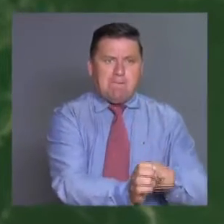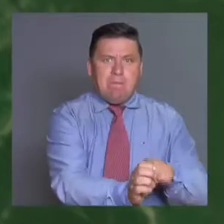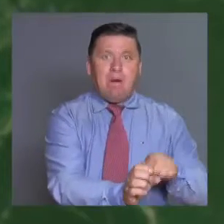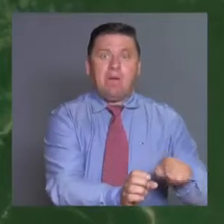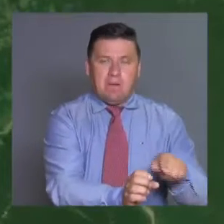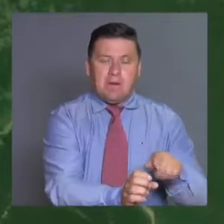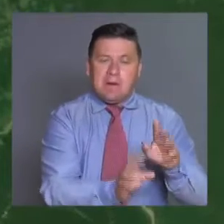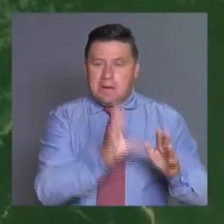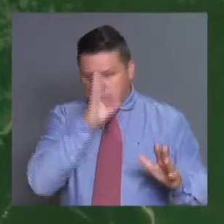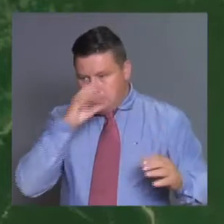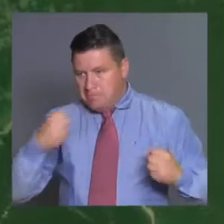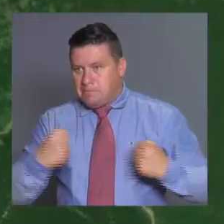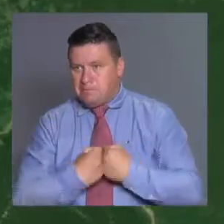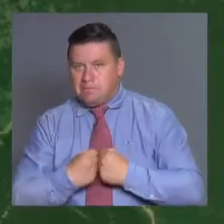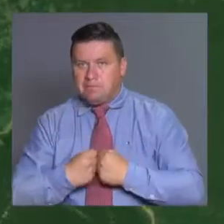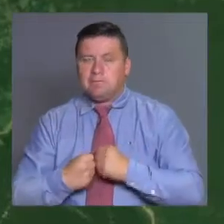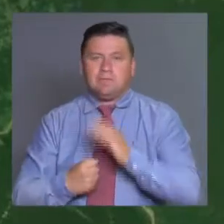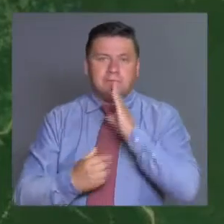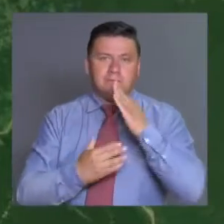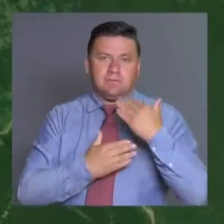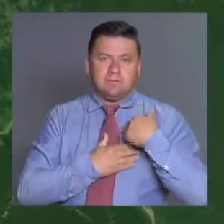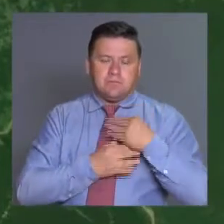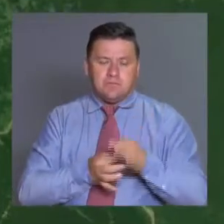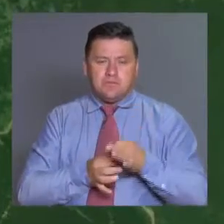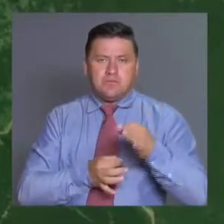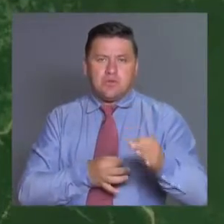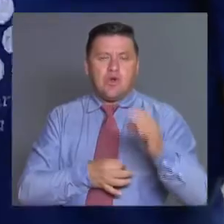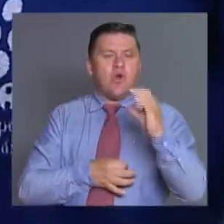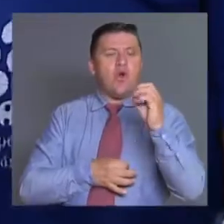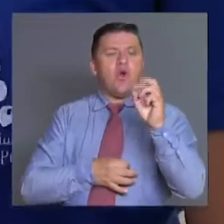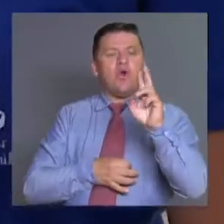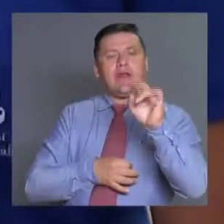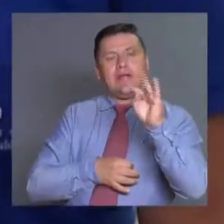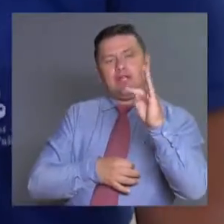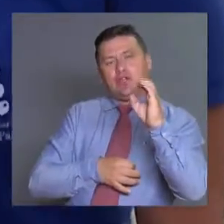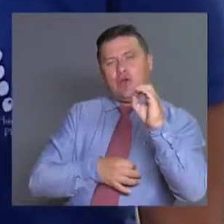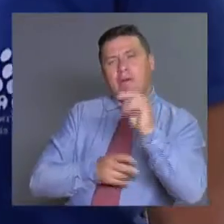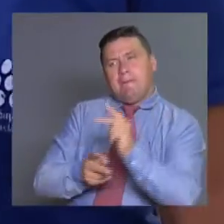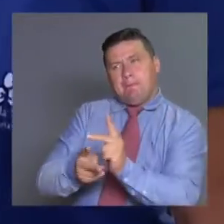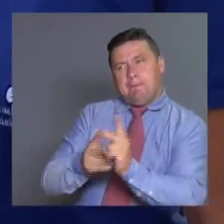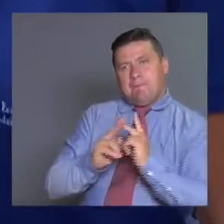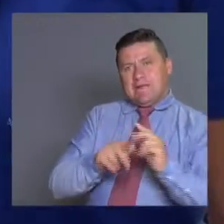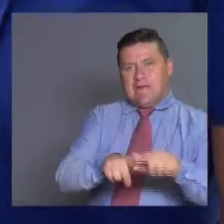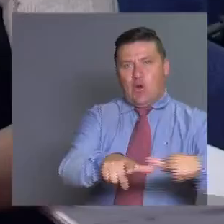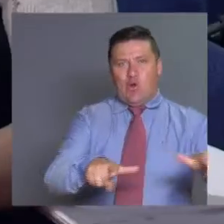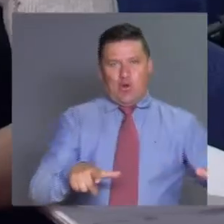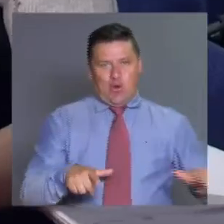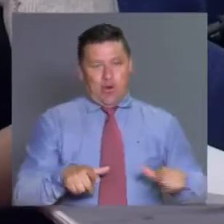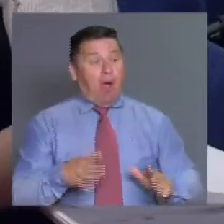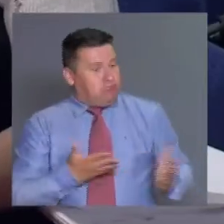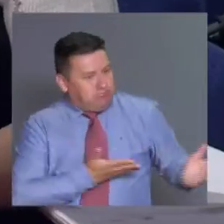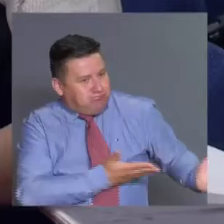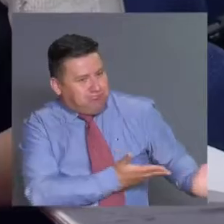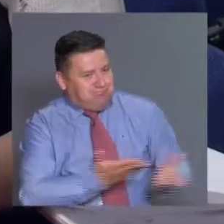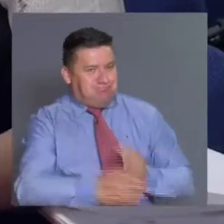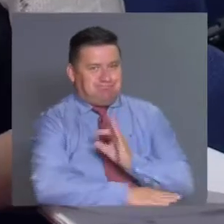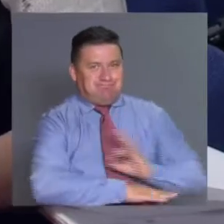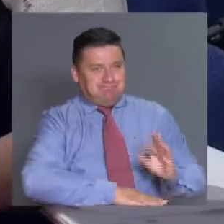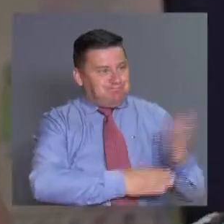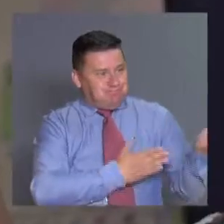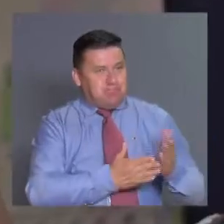se tiene un convenio interadministrativo con el municipio de orito para el préstamo de las instalaciones donde se